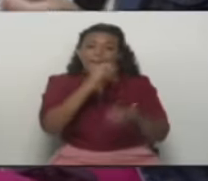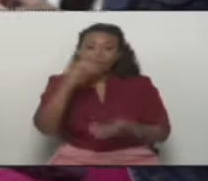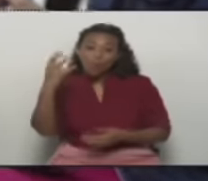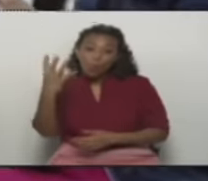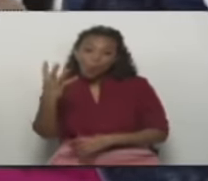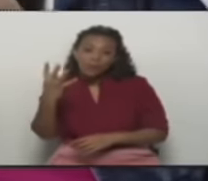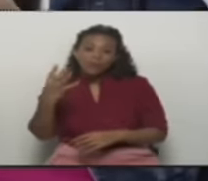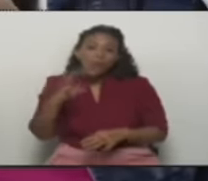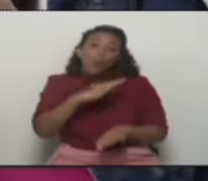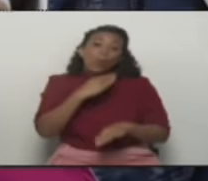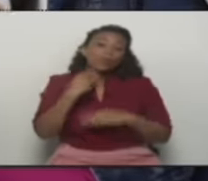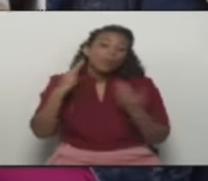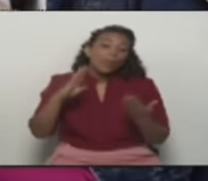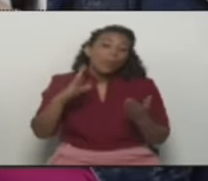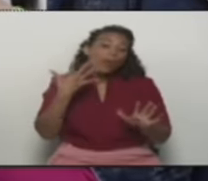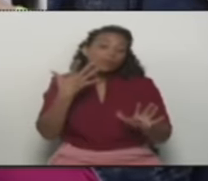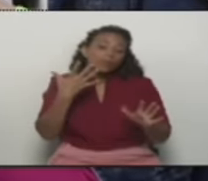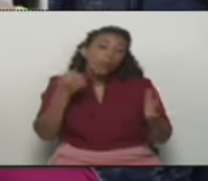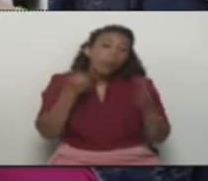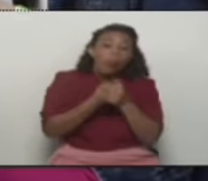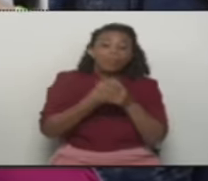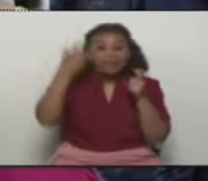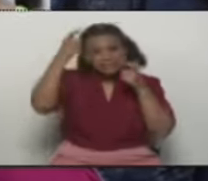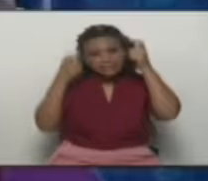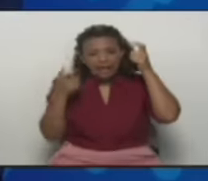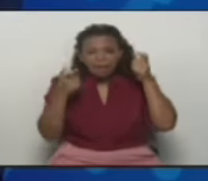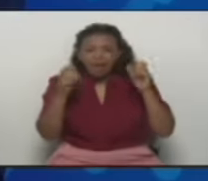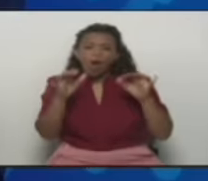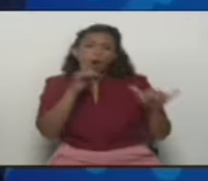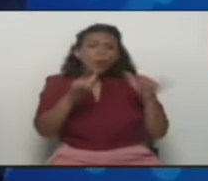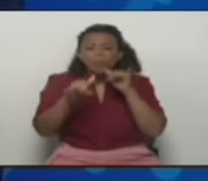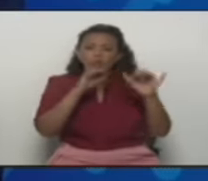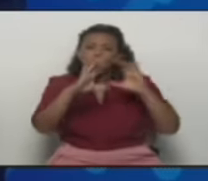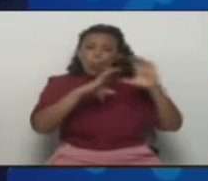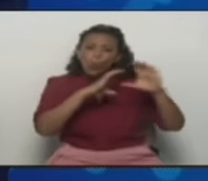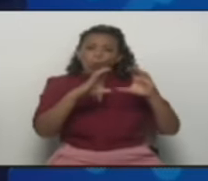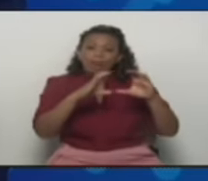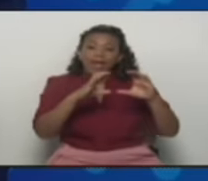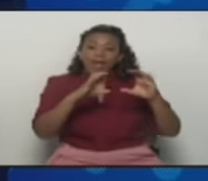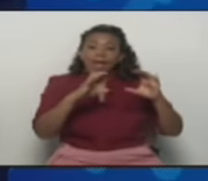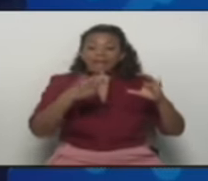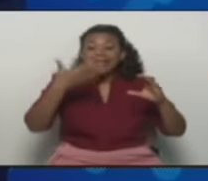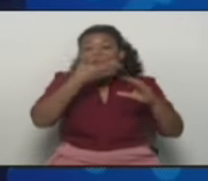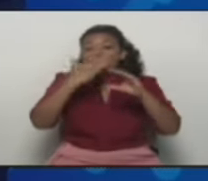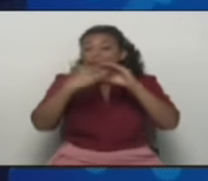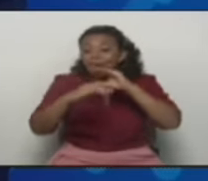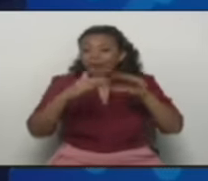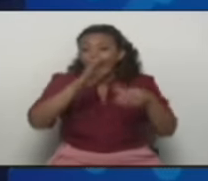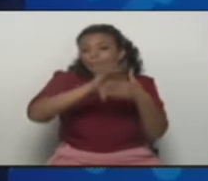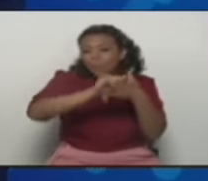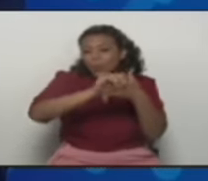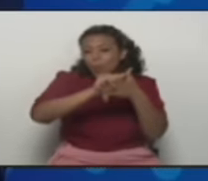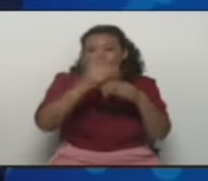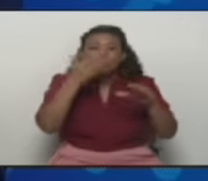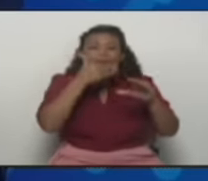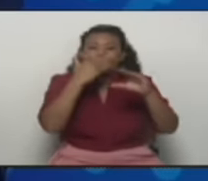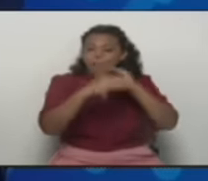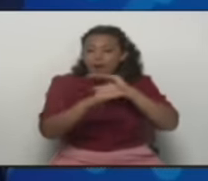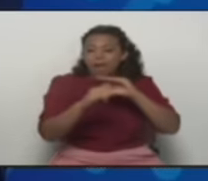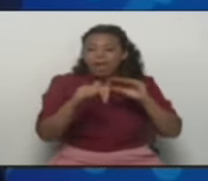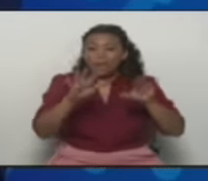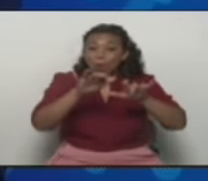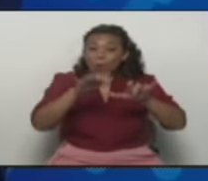Ellos utilizaban algunas vías de comunicación por los correos electrónicos para entonces. Por los